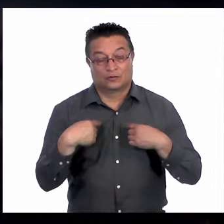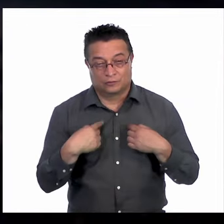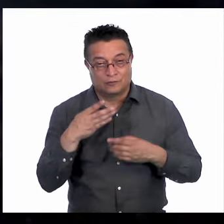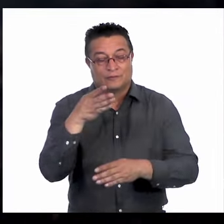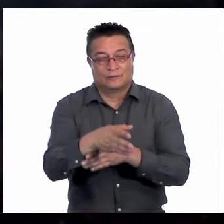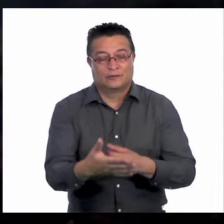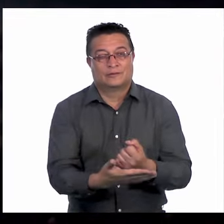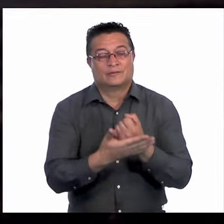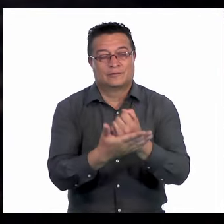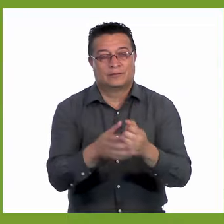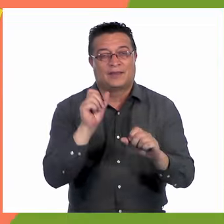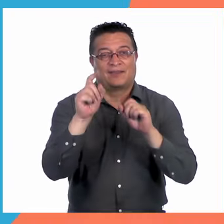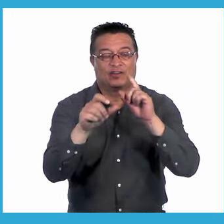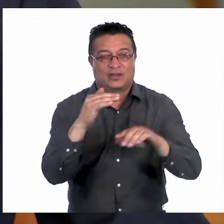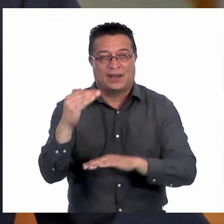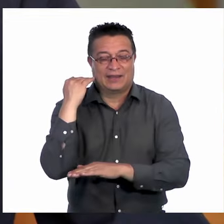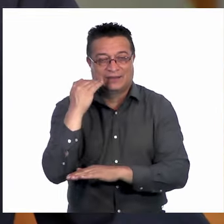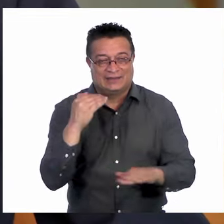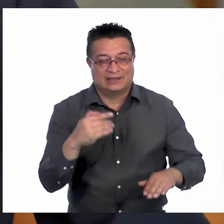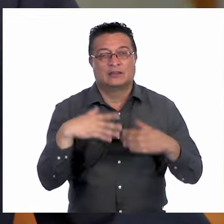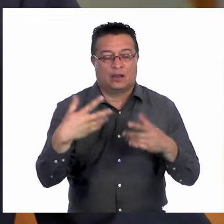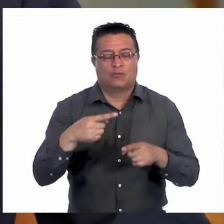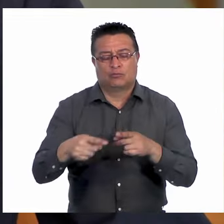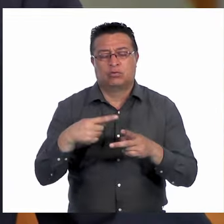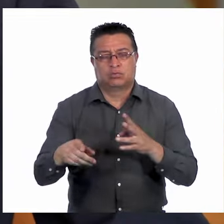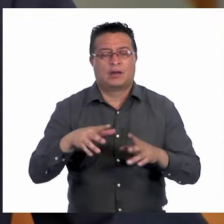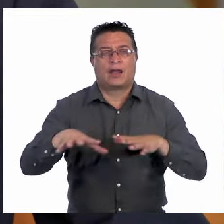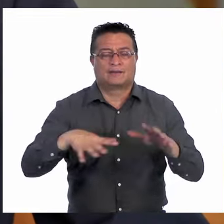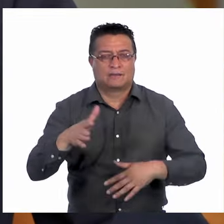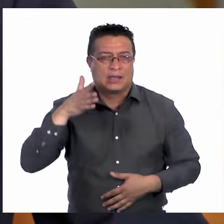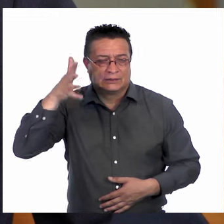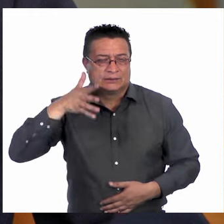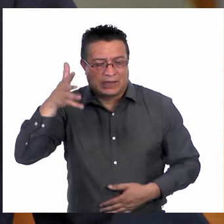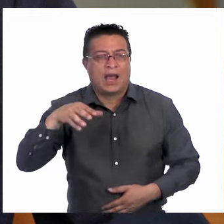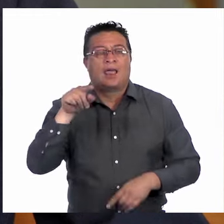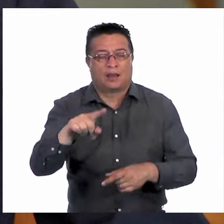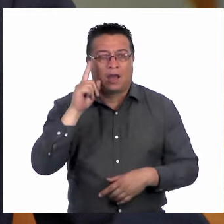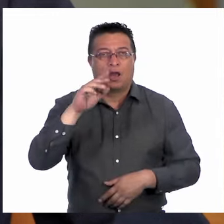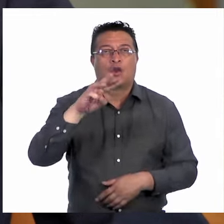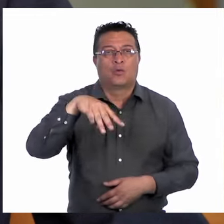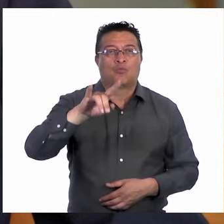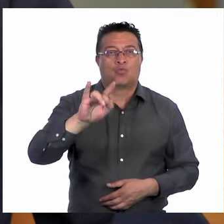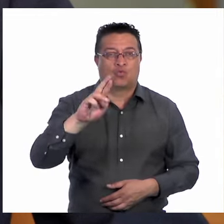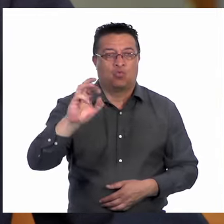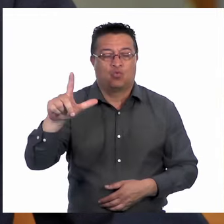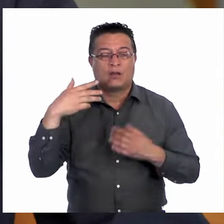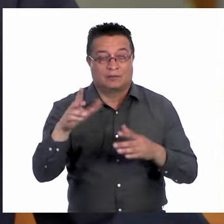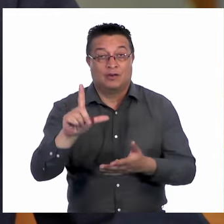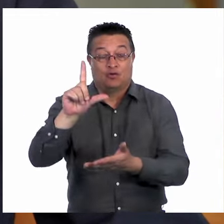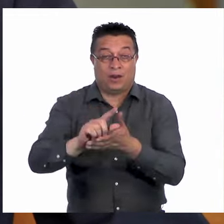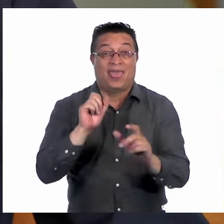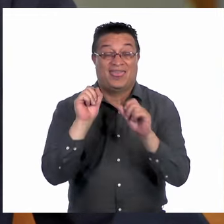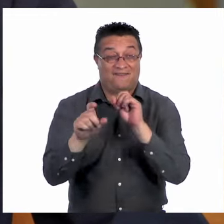Llegué a colaborar con la Defensoría de la Niñez en mi anterior escuela. Tuvimos varias actividades como charlas y tuvimos la creación de un mural que está